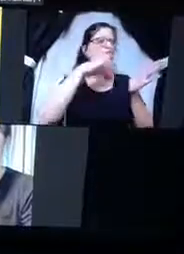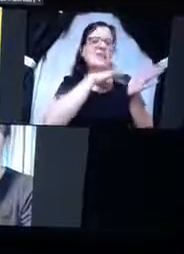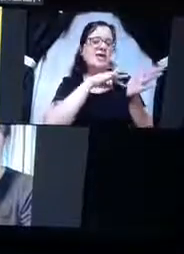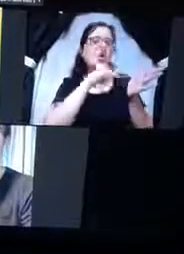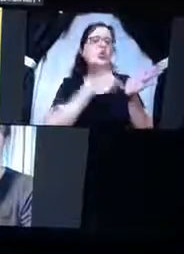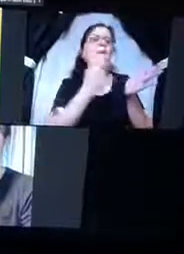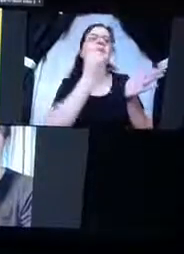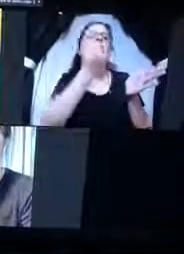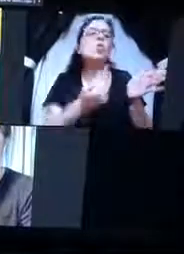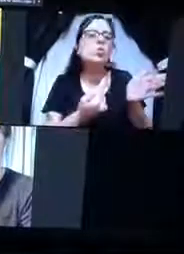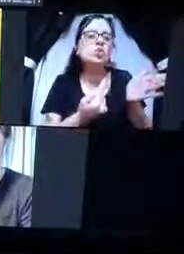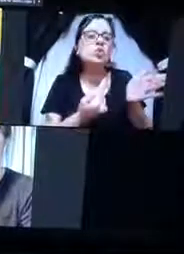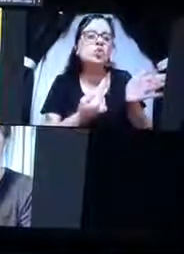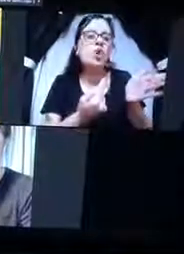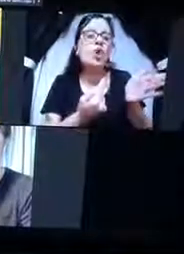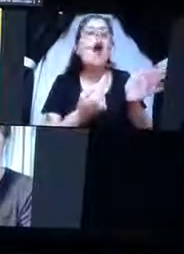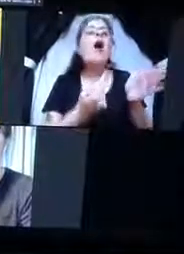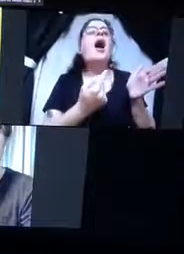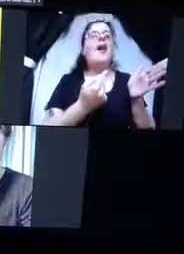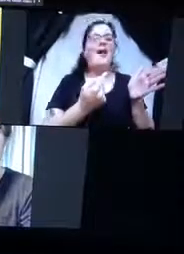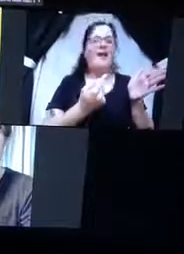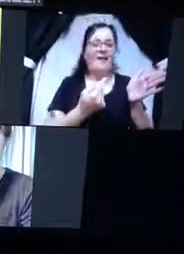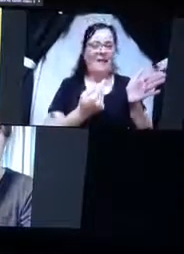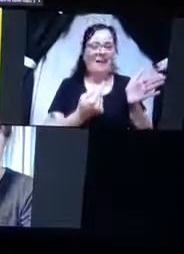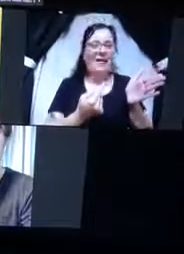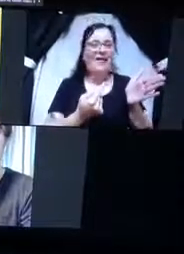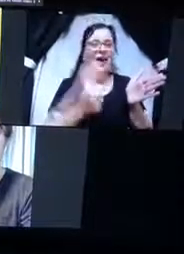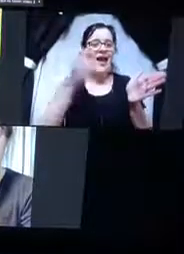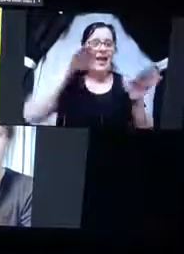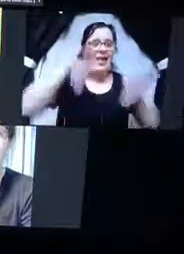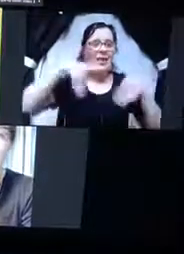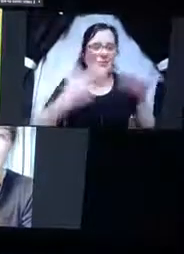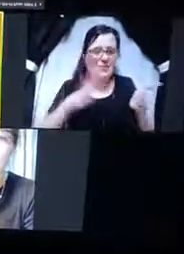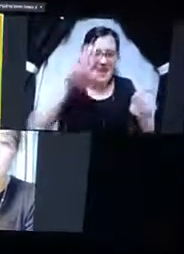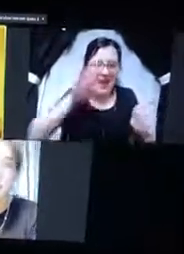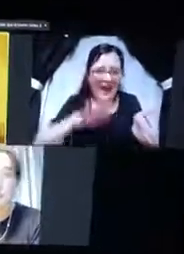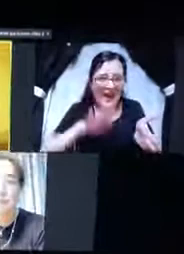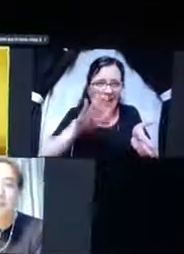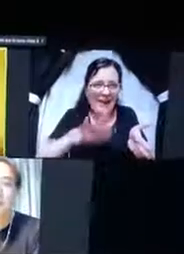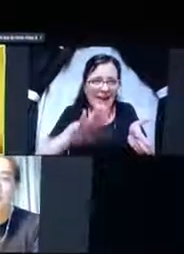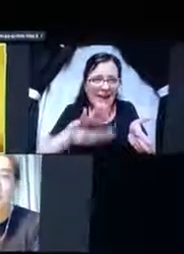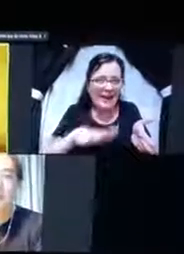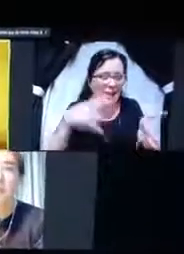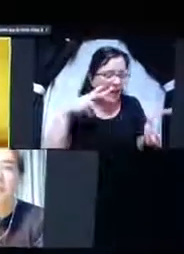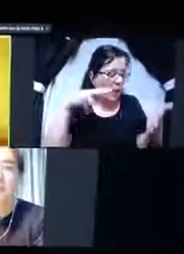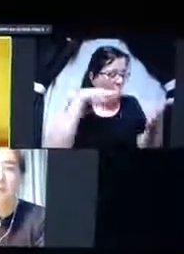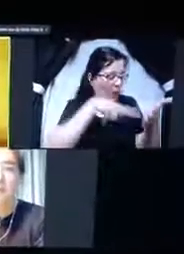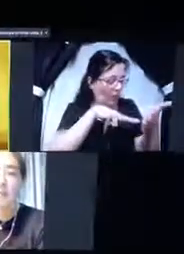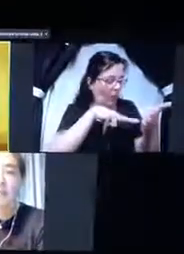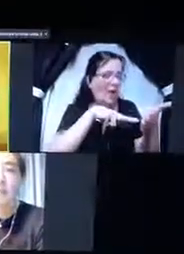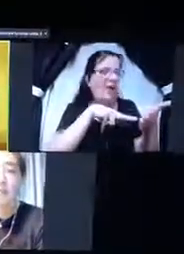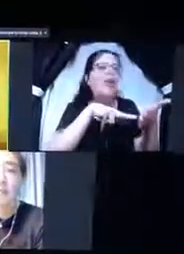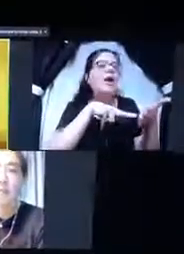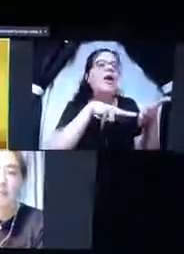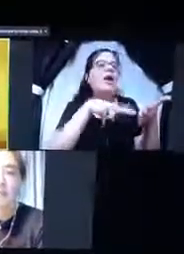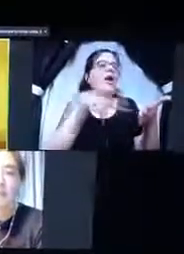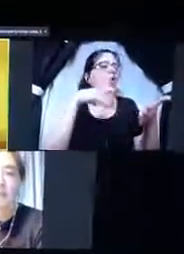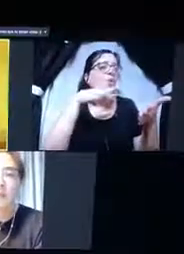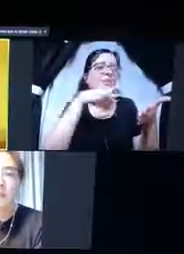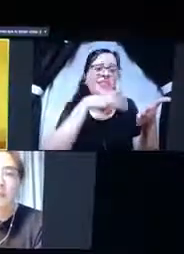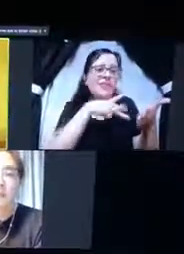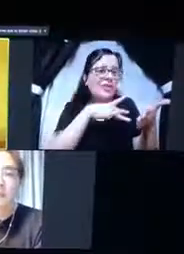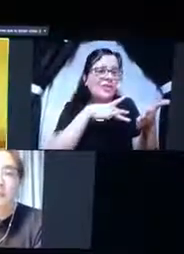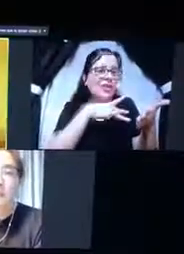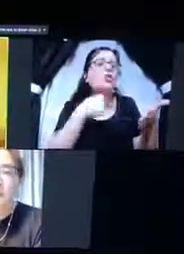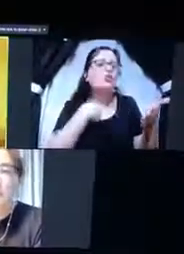ahí de lo que estamos hablando es de dar la posibilidad de que el chico haga un razonamiento acerca de lo que puede y lo que